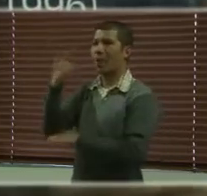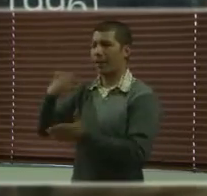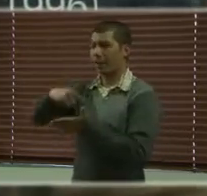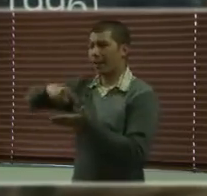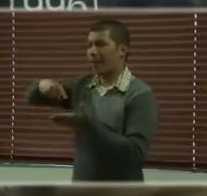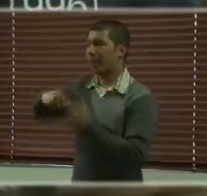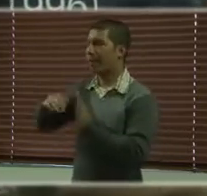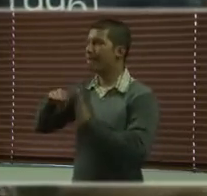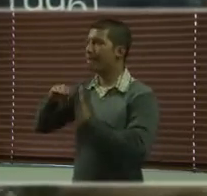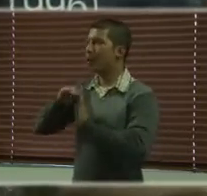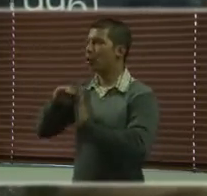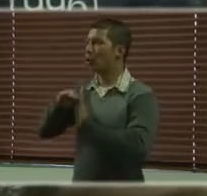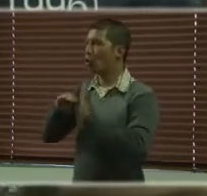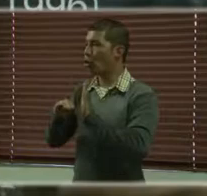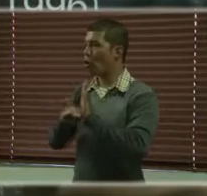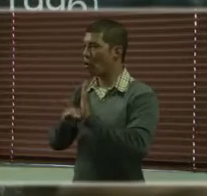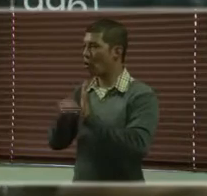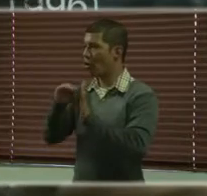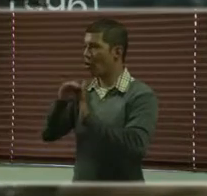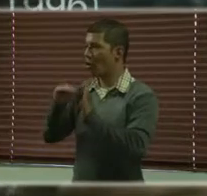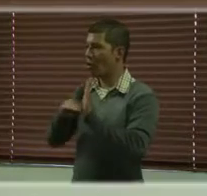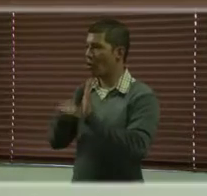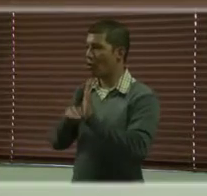siento gracias